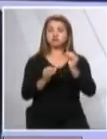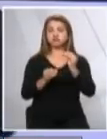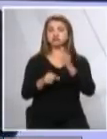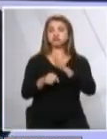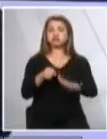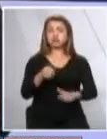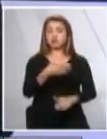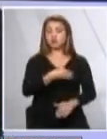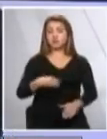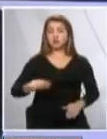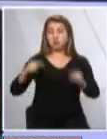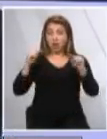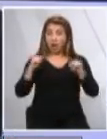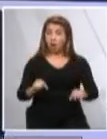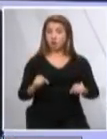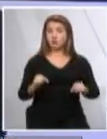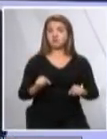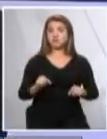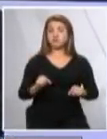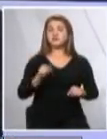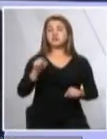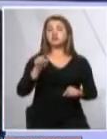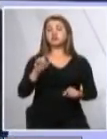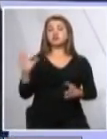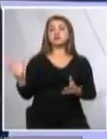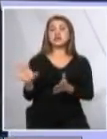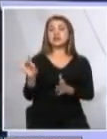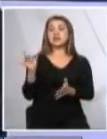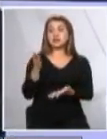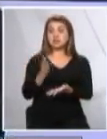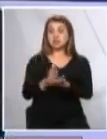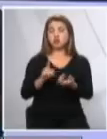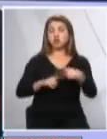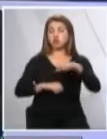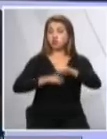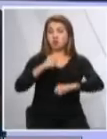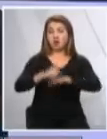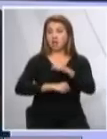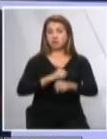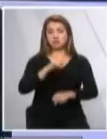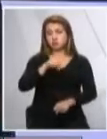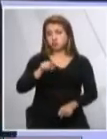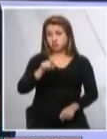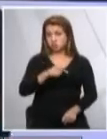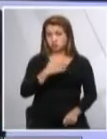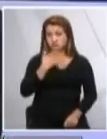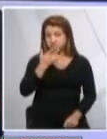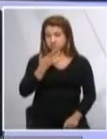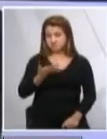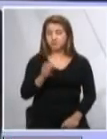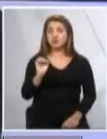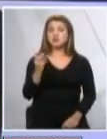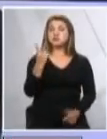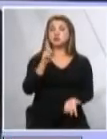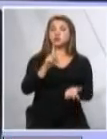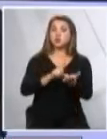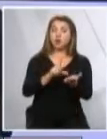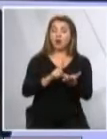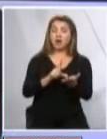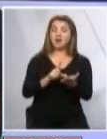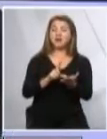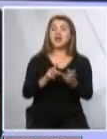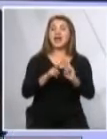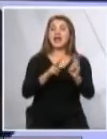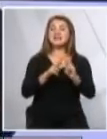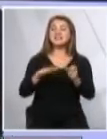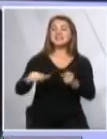en este preciso instante, digamos, es que eso se llega a tomar como decisión, los siguientes años no tienen ninguna importancia. En segundo lugar, genera